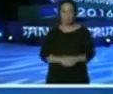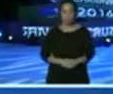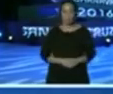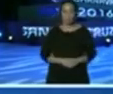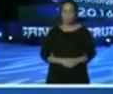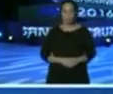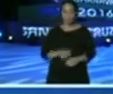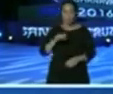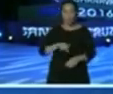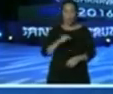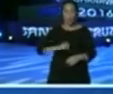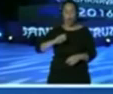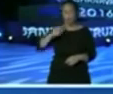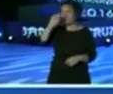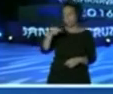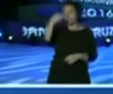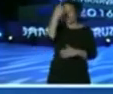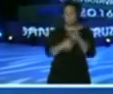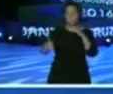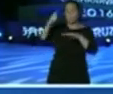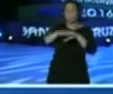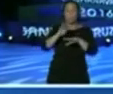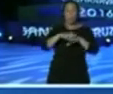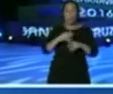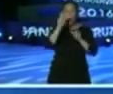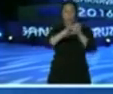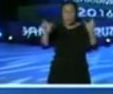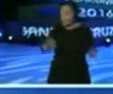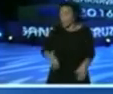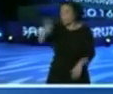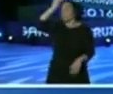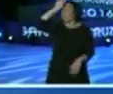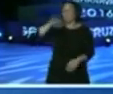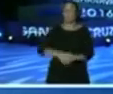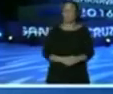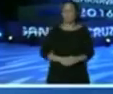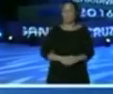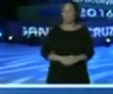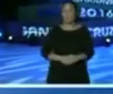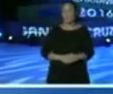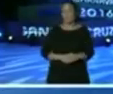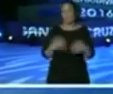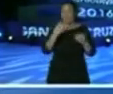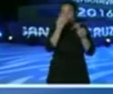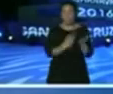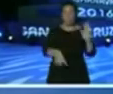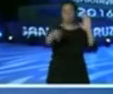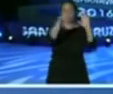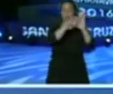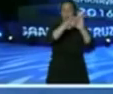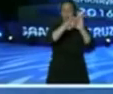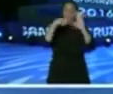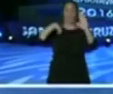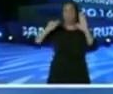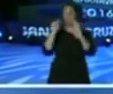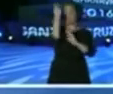Hoy batiremos récord pa' que la gente alucine. Apunta en ese libro, ya tengo mi